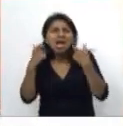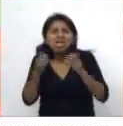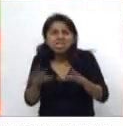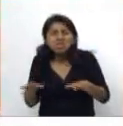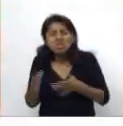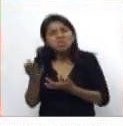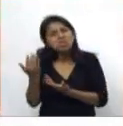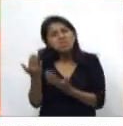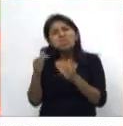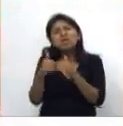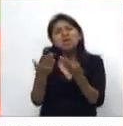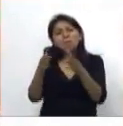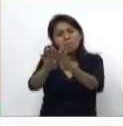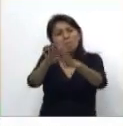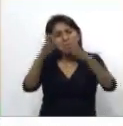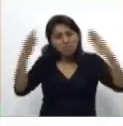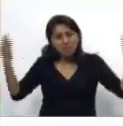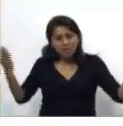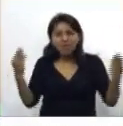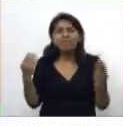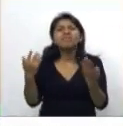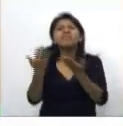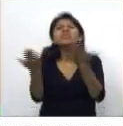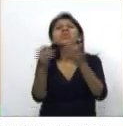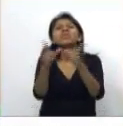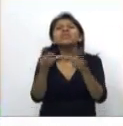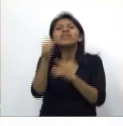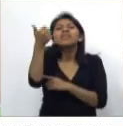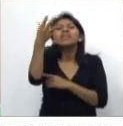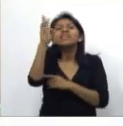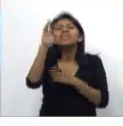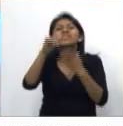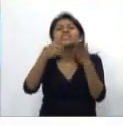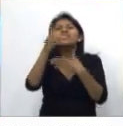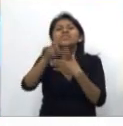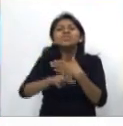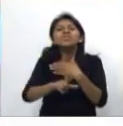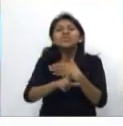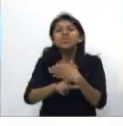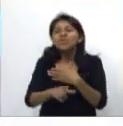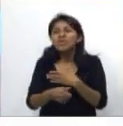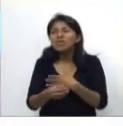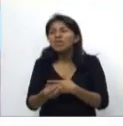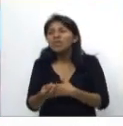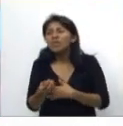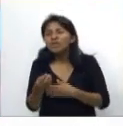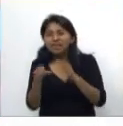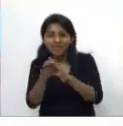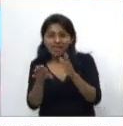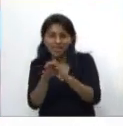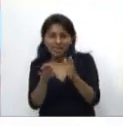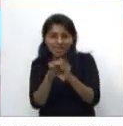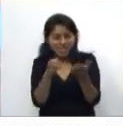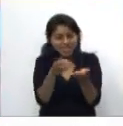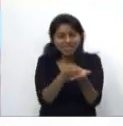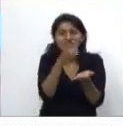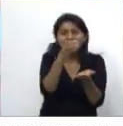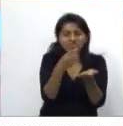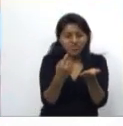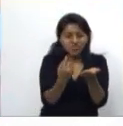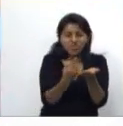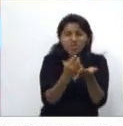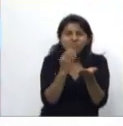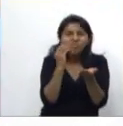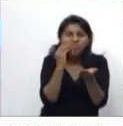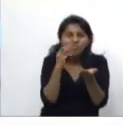les espera con las puertas abiertas en la zona 16 de julio. Consuman el fresco de quiza de la casera, que es más barato,